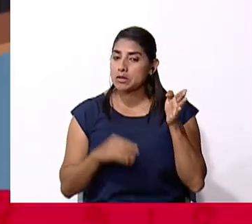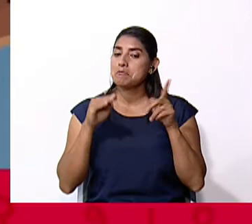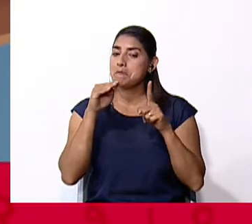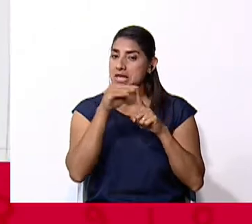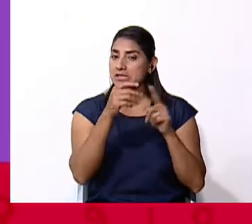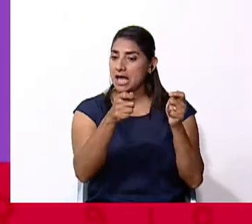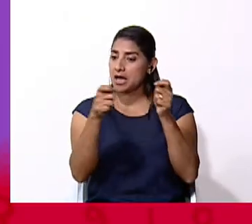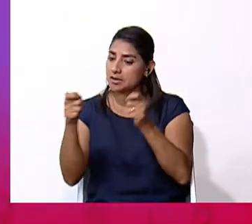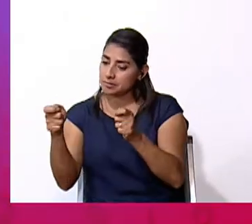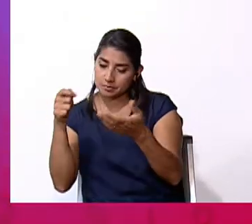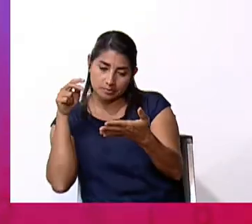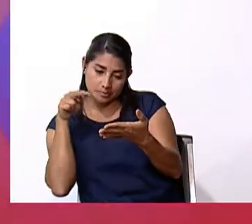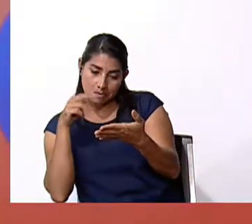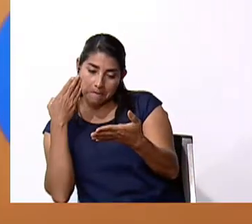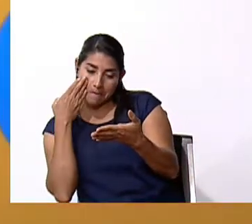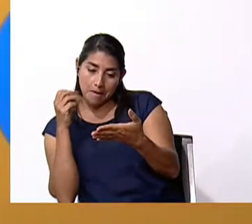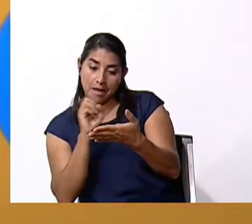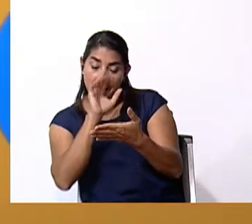entenderá con claridad.